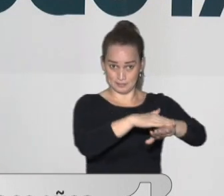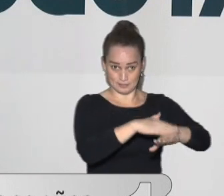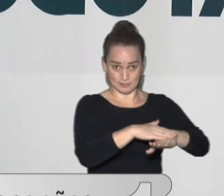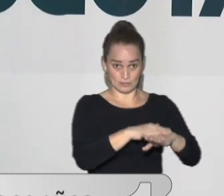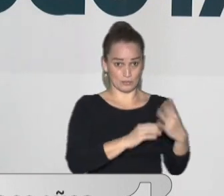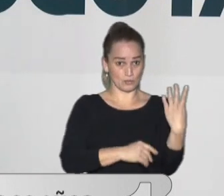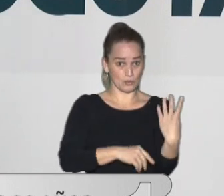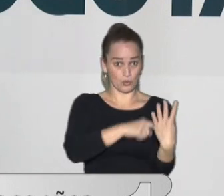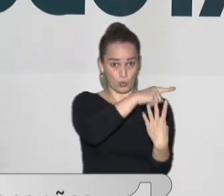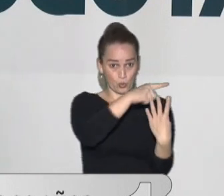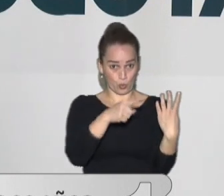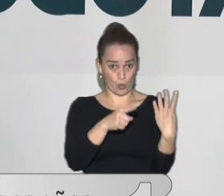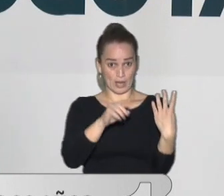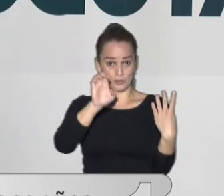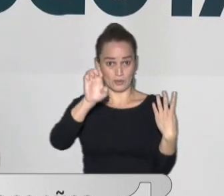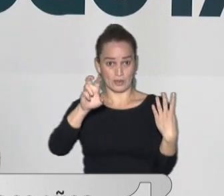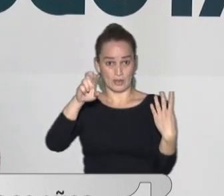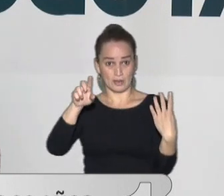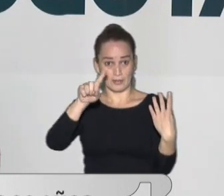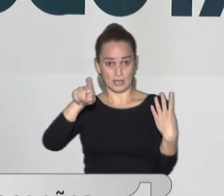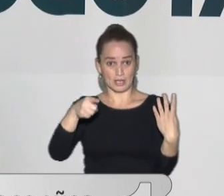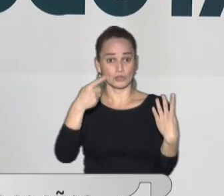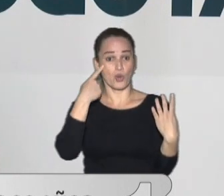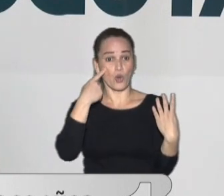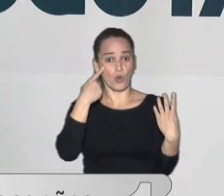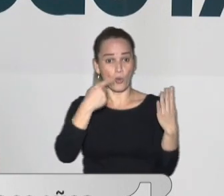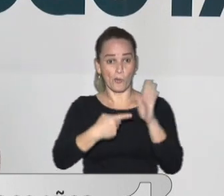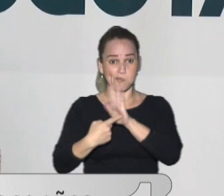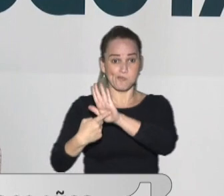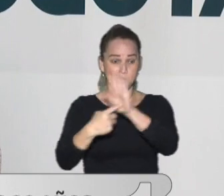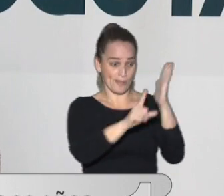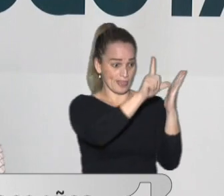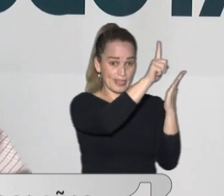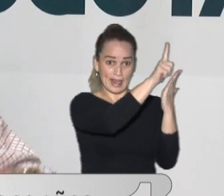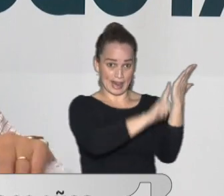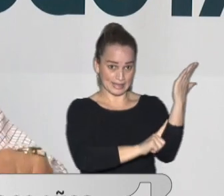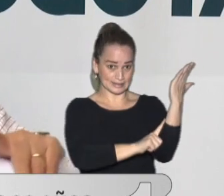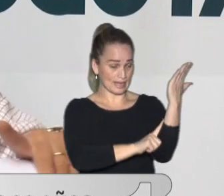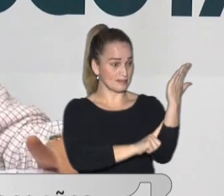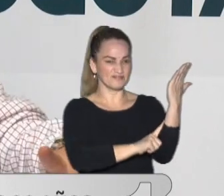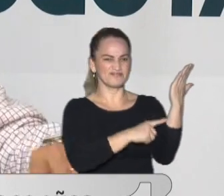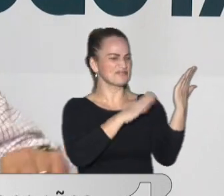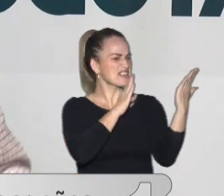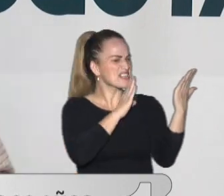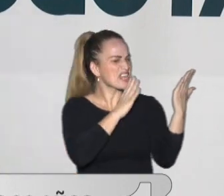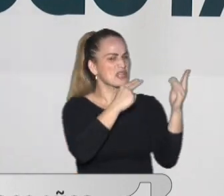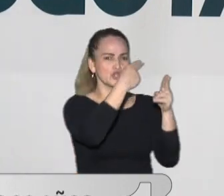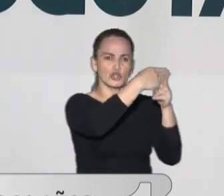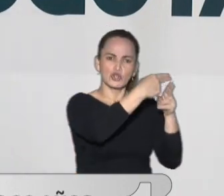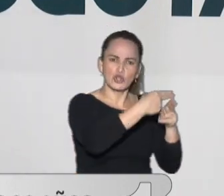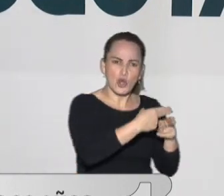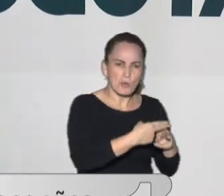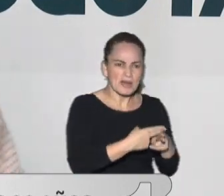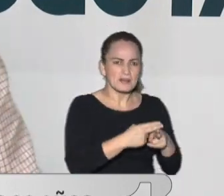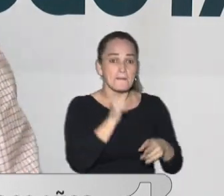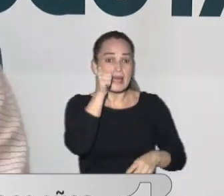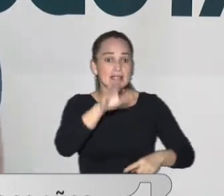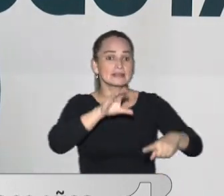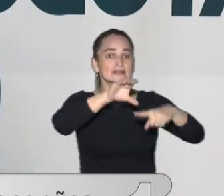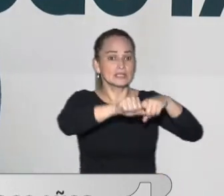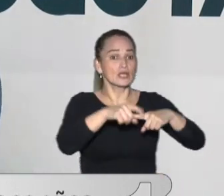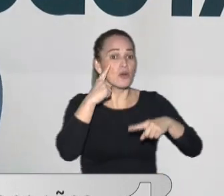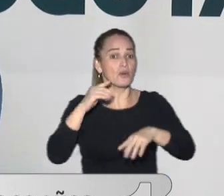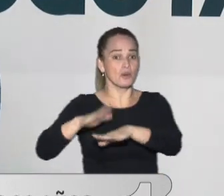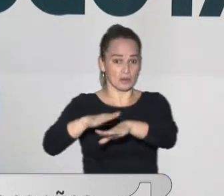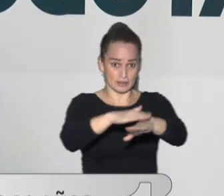organizaciones deben remitir el listado de las personas que están agendadas y confirmadas para mañana.